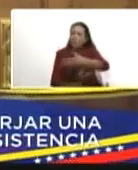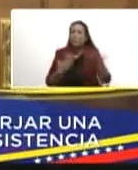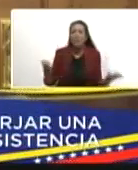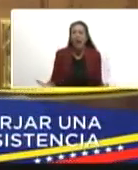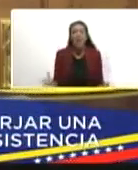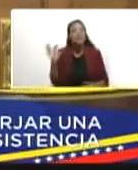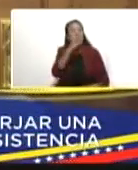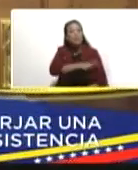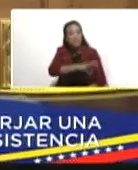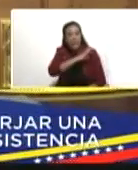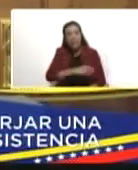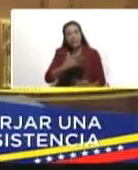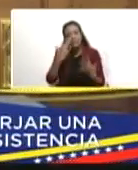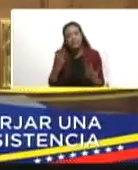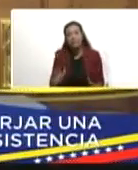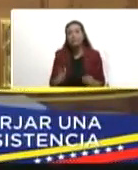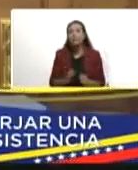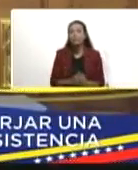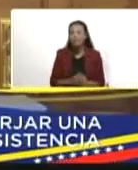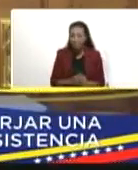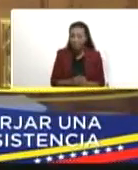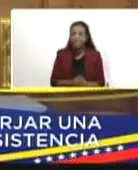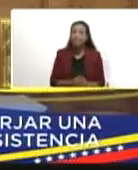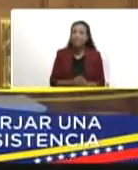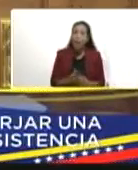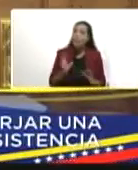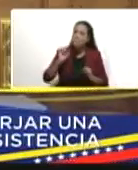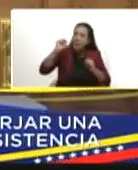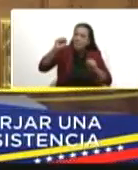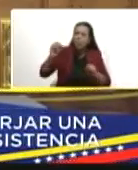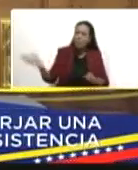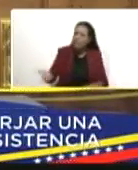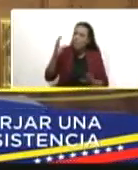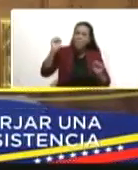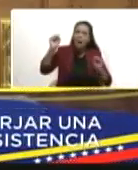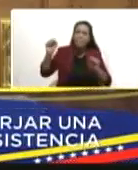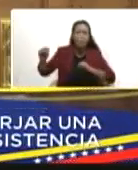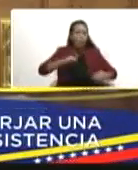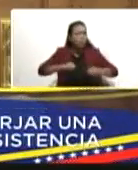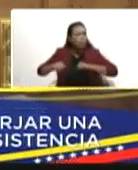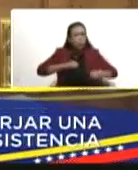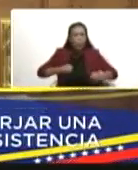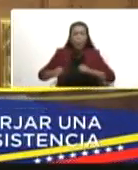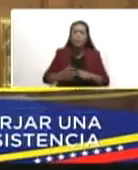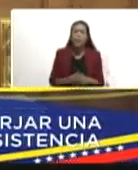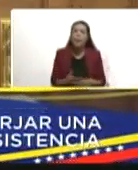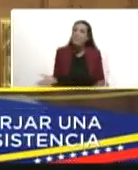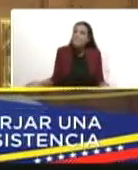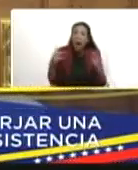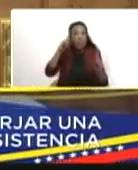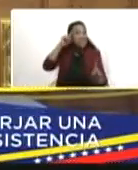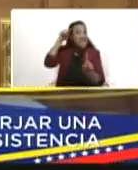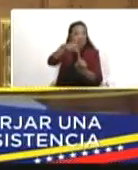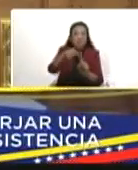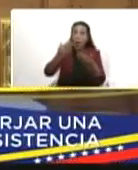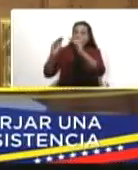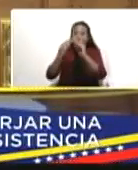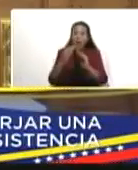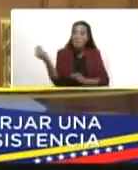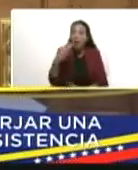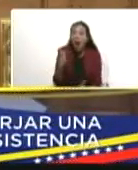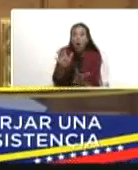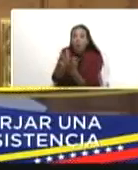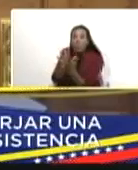y socialista vamos a una acción Más directa de mayor